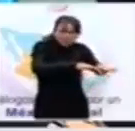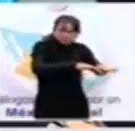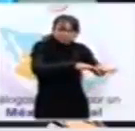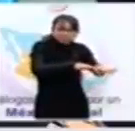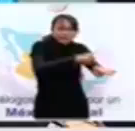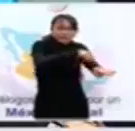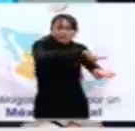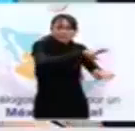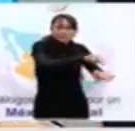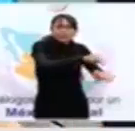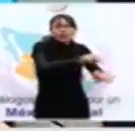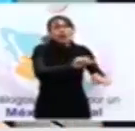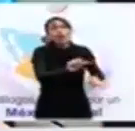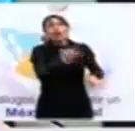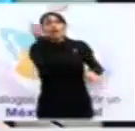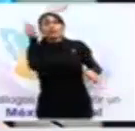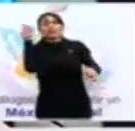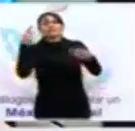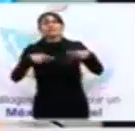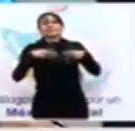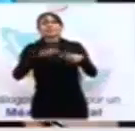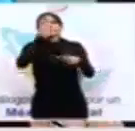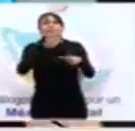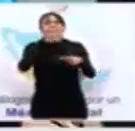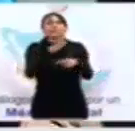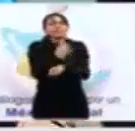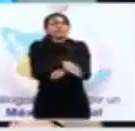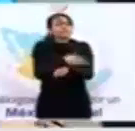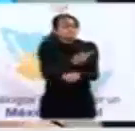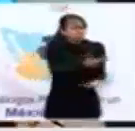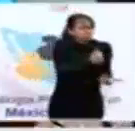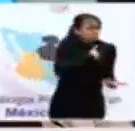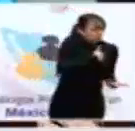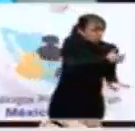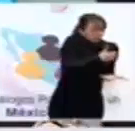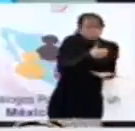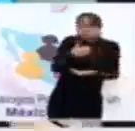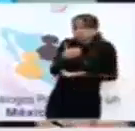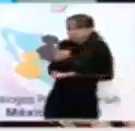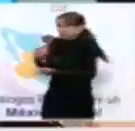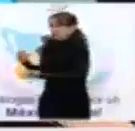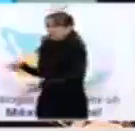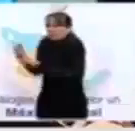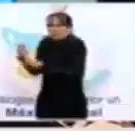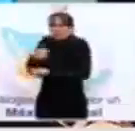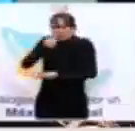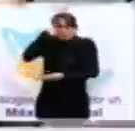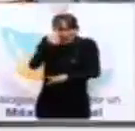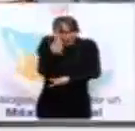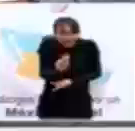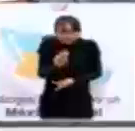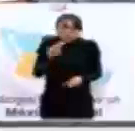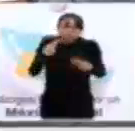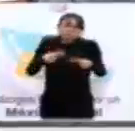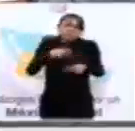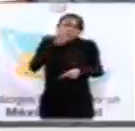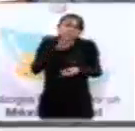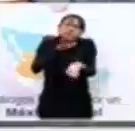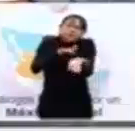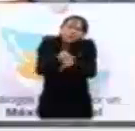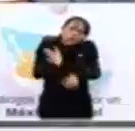personas morales y que sí reciben subsidio para introducir, para almacenar, para transportar los